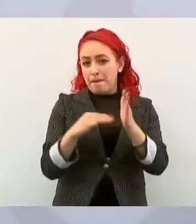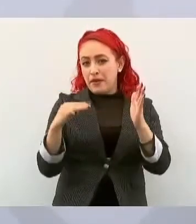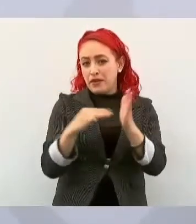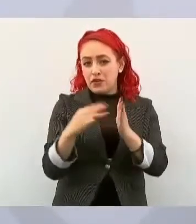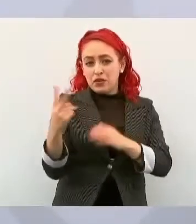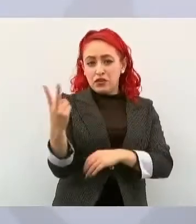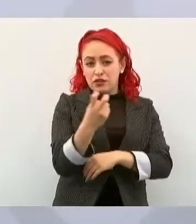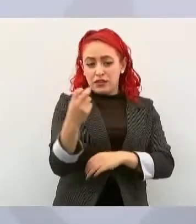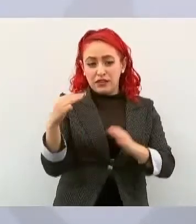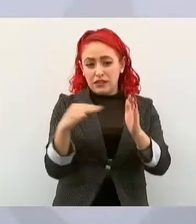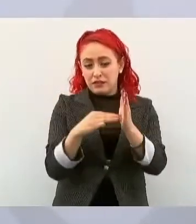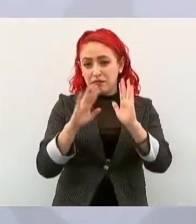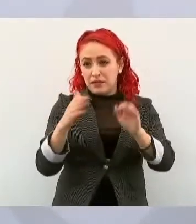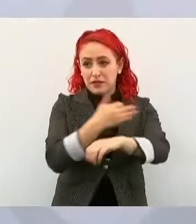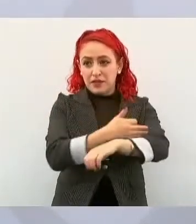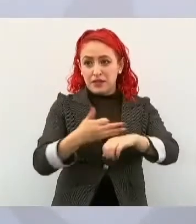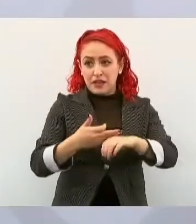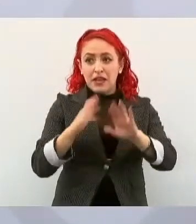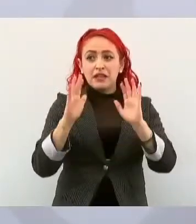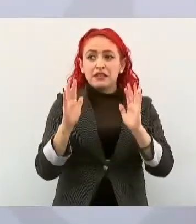1,200,000, ya